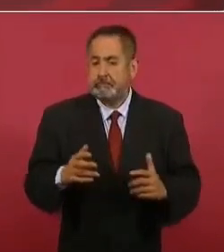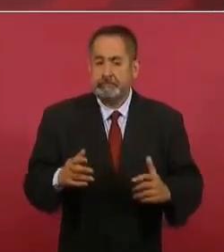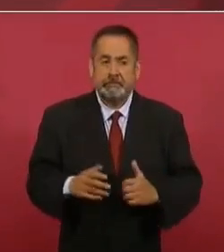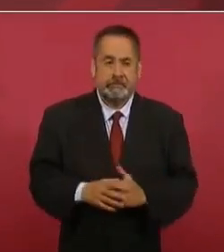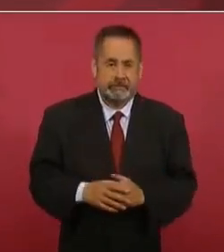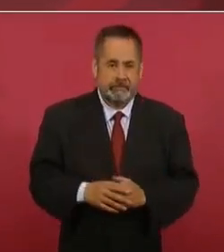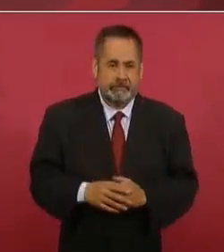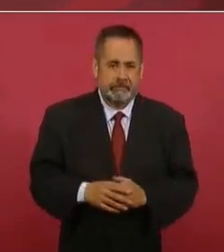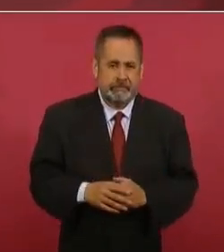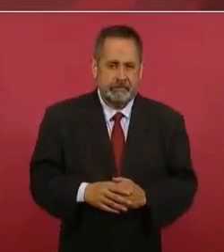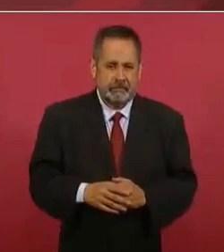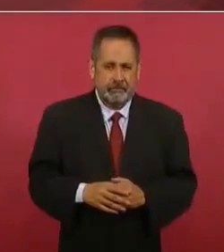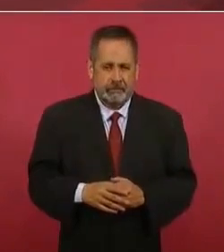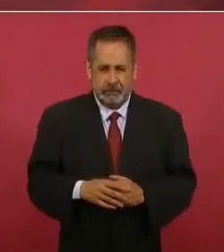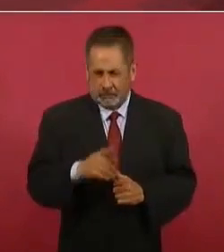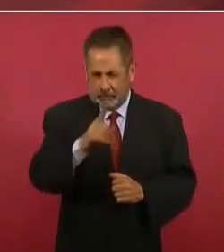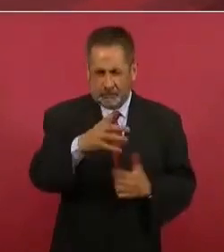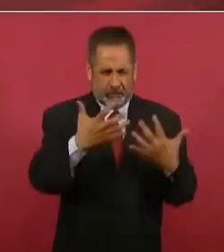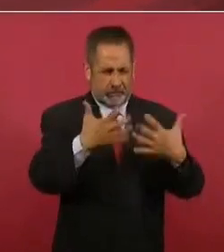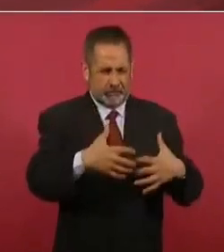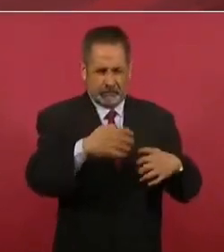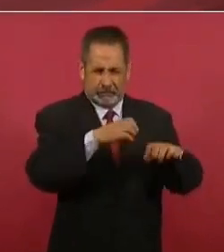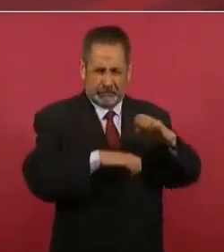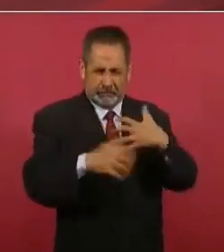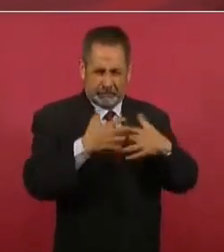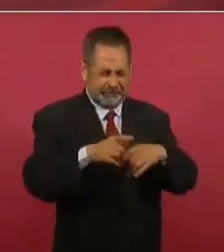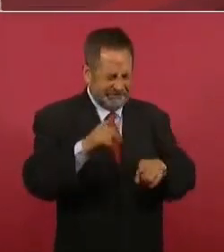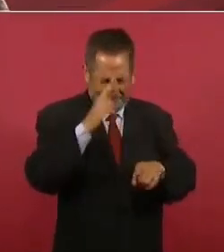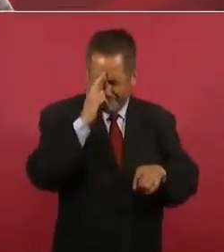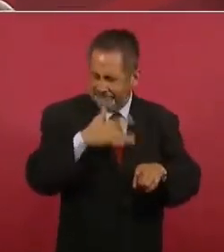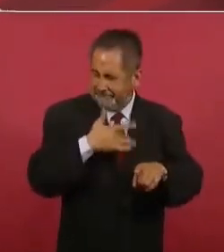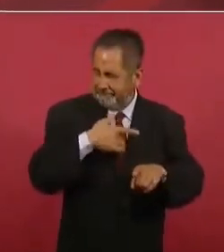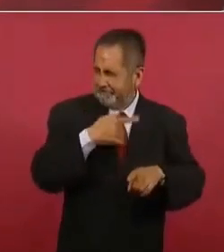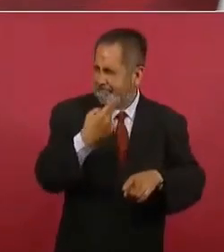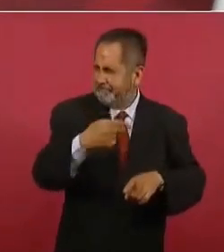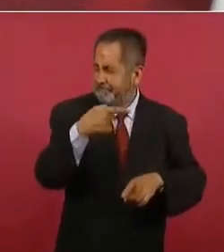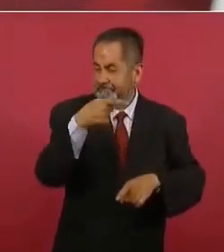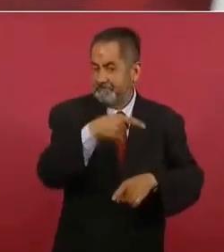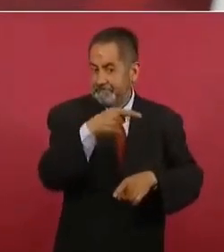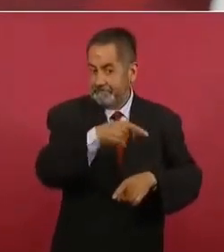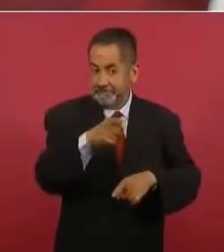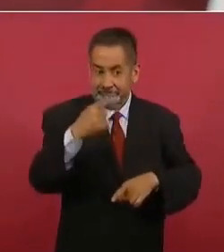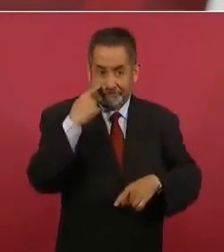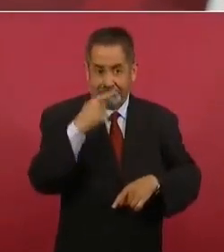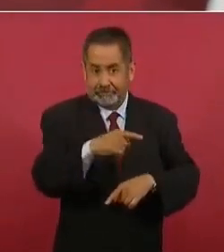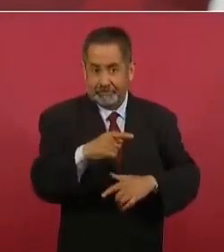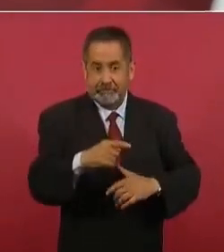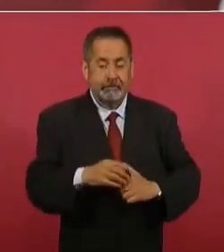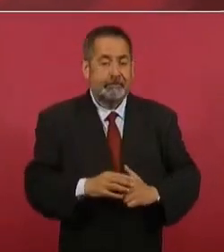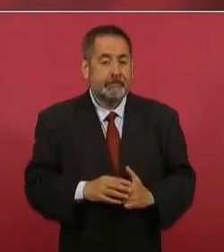Entonces, una empresa de estas, que no recuerdo su nombre,